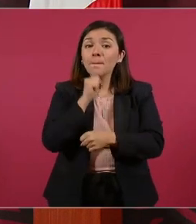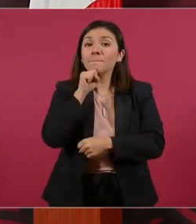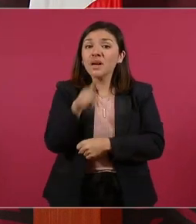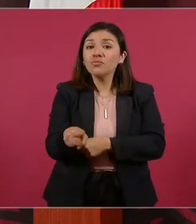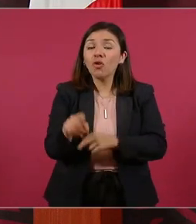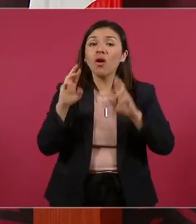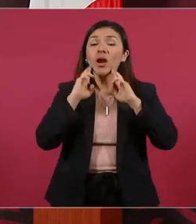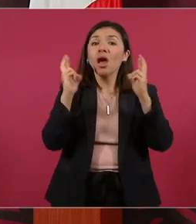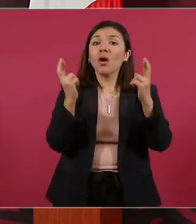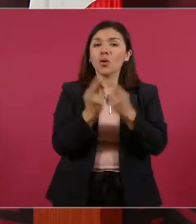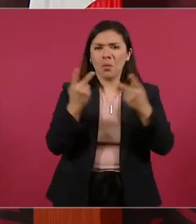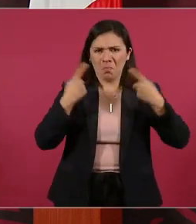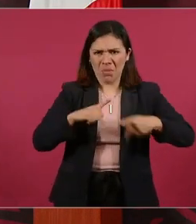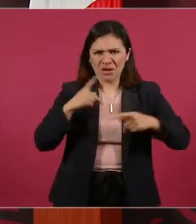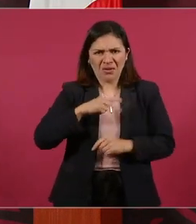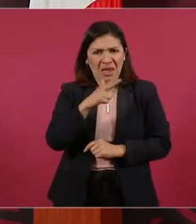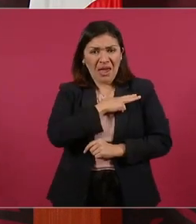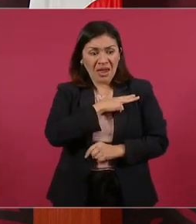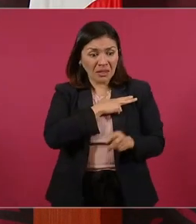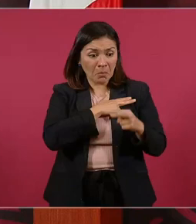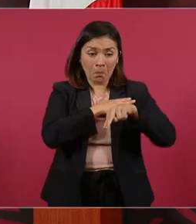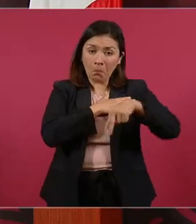donde a los heridos los remataban.